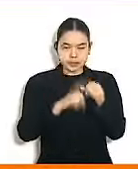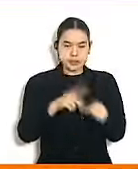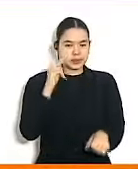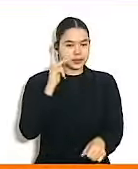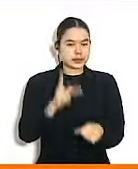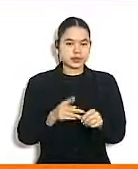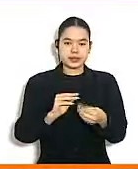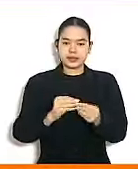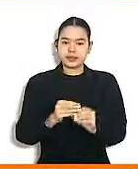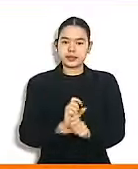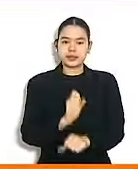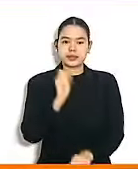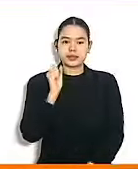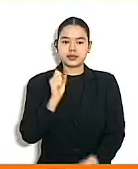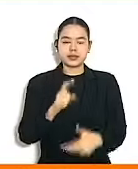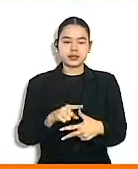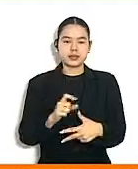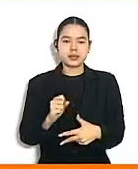primer dígito es